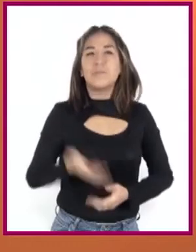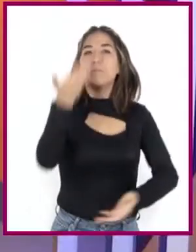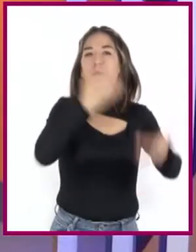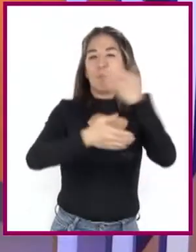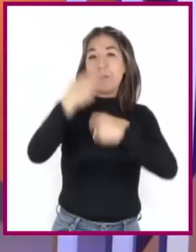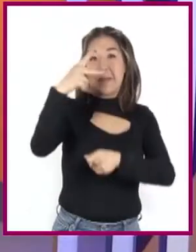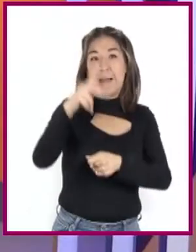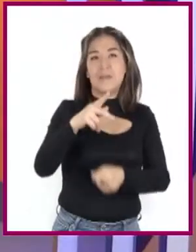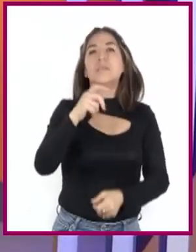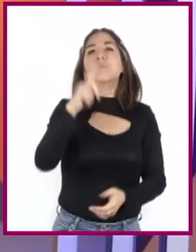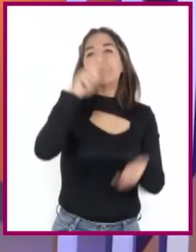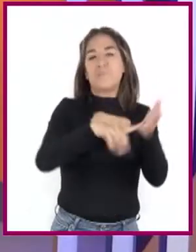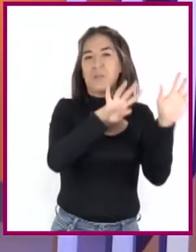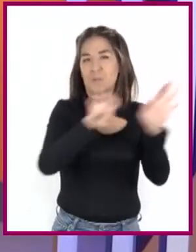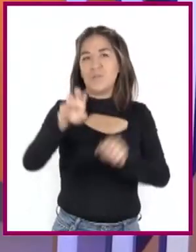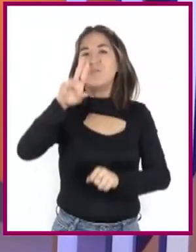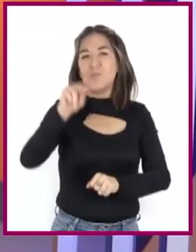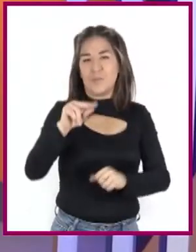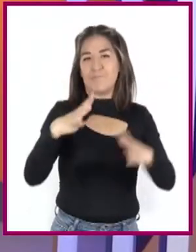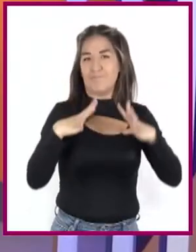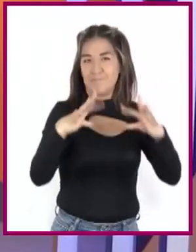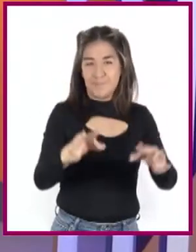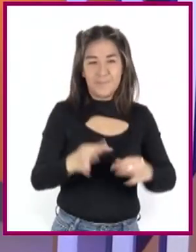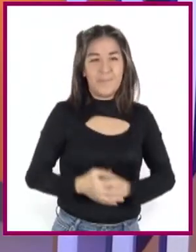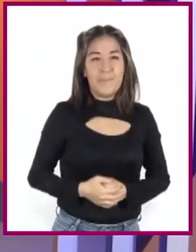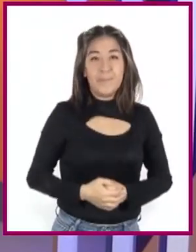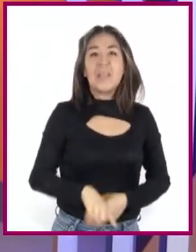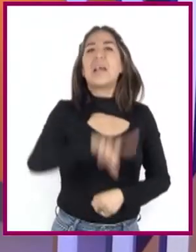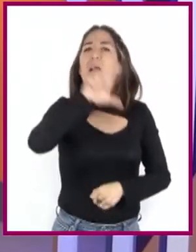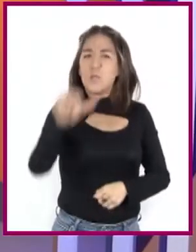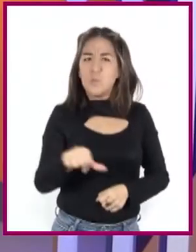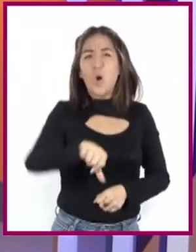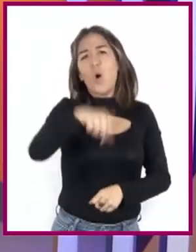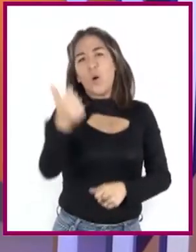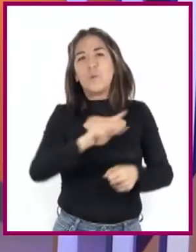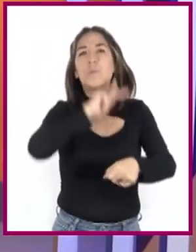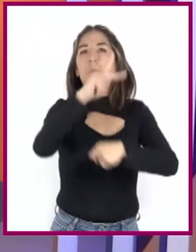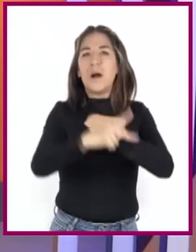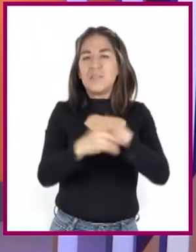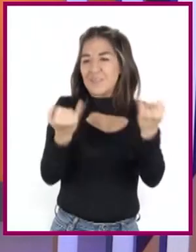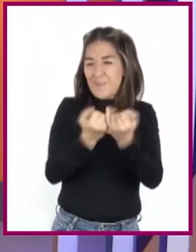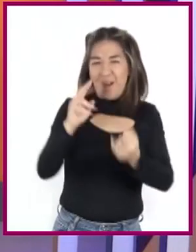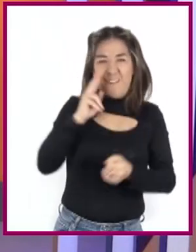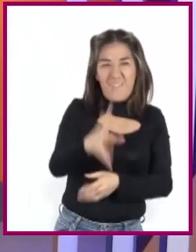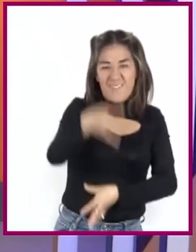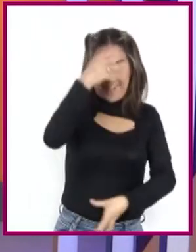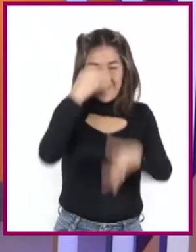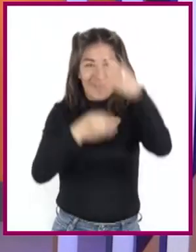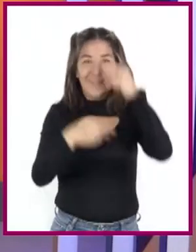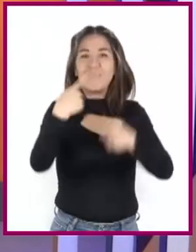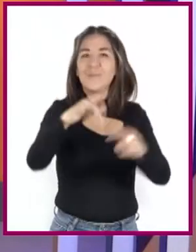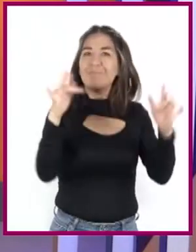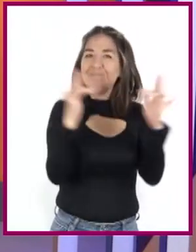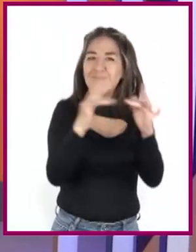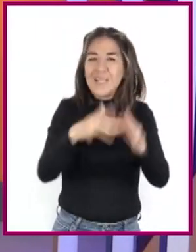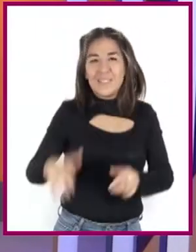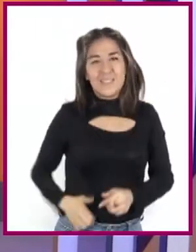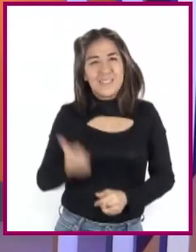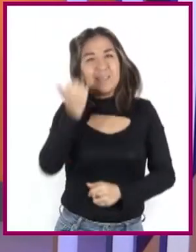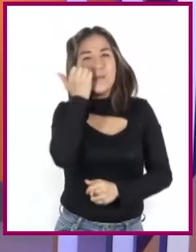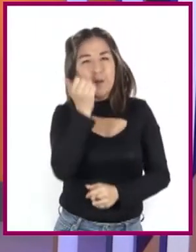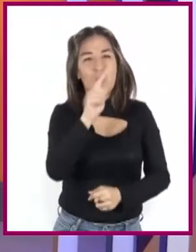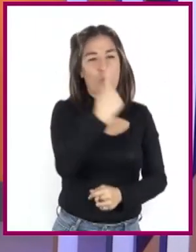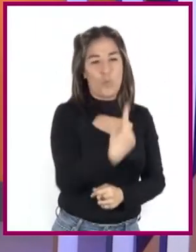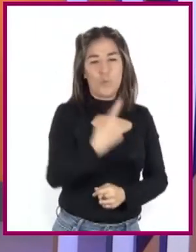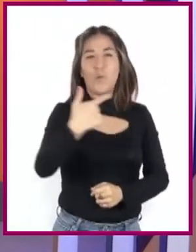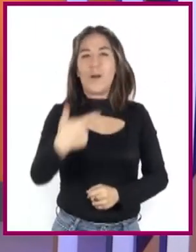en los años 80. Muchos otros países siguieron lanzando la red celular analógica 1G